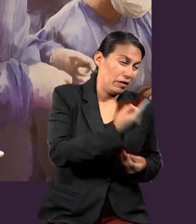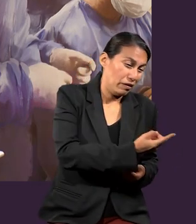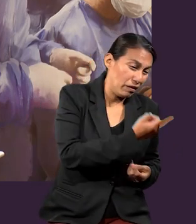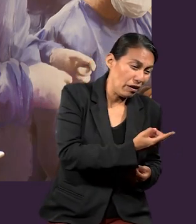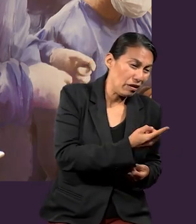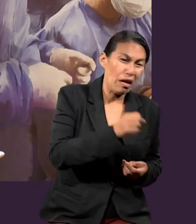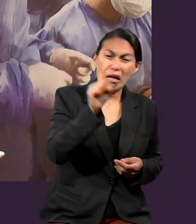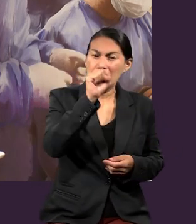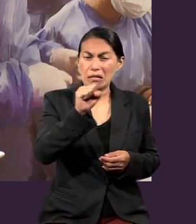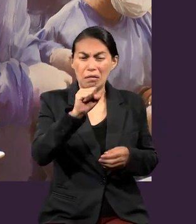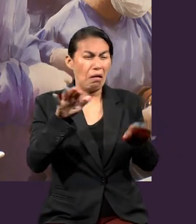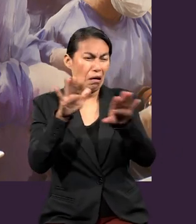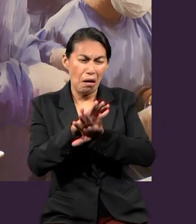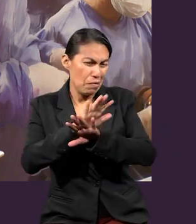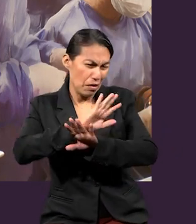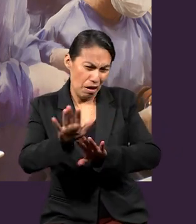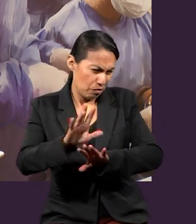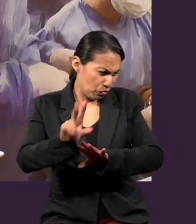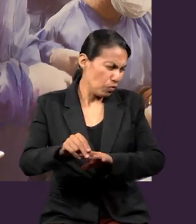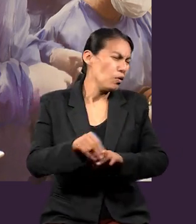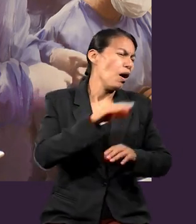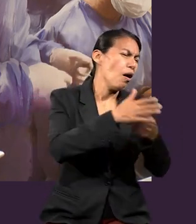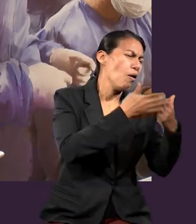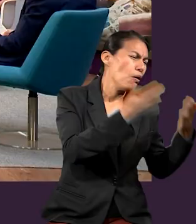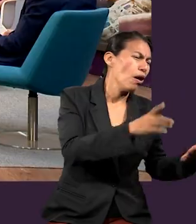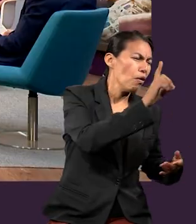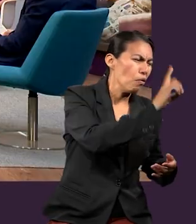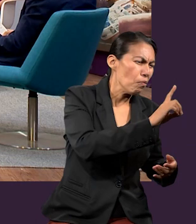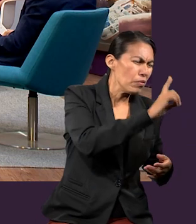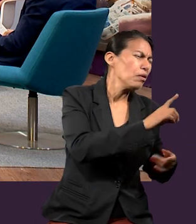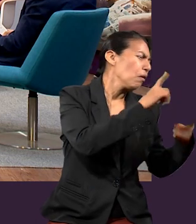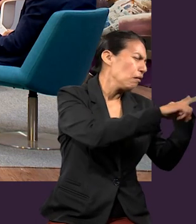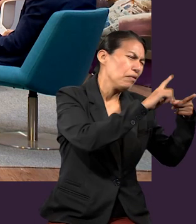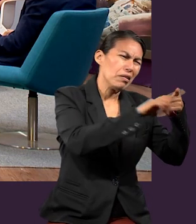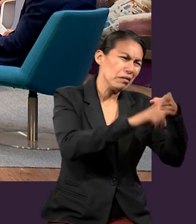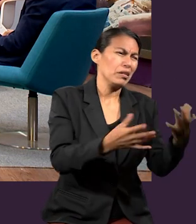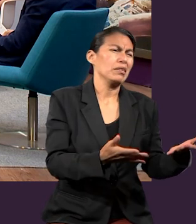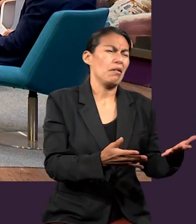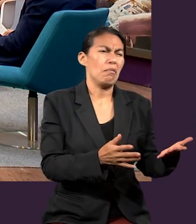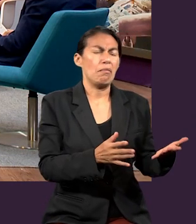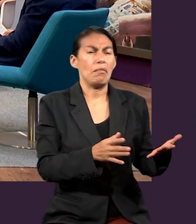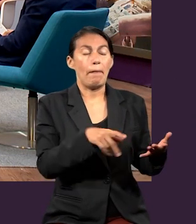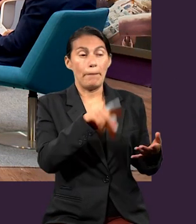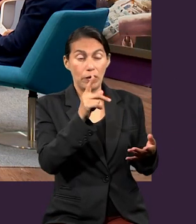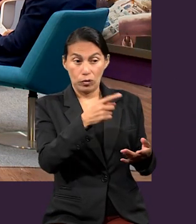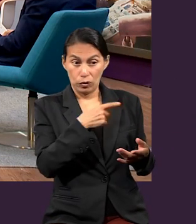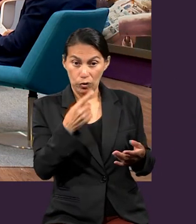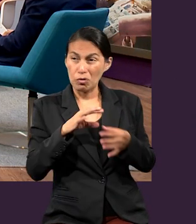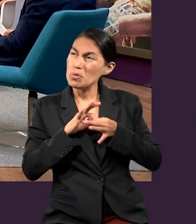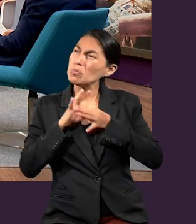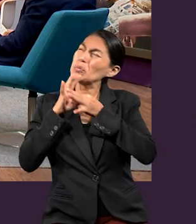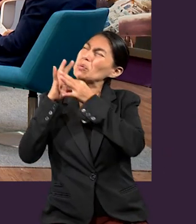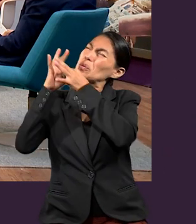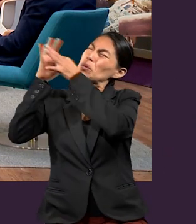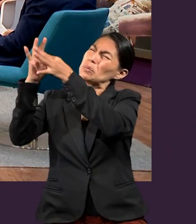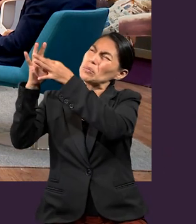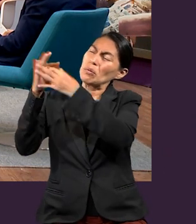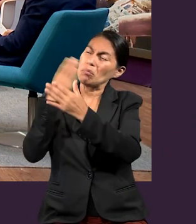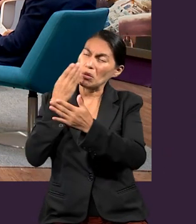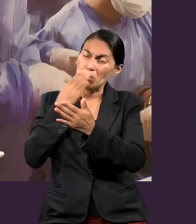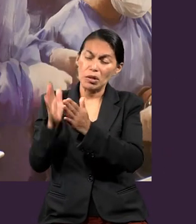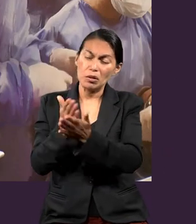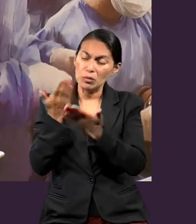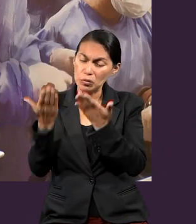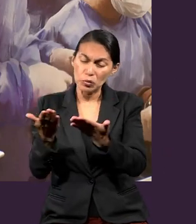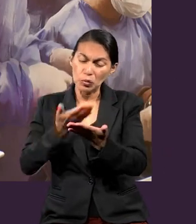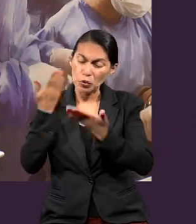alma, que si del sábado ya no es el día de reposo. Y esas son fuertes cosas que están atacando nuestra iglesia. Pero si nosotros nos mantenemos firmes en la verdad,